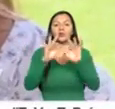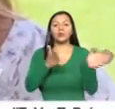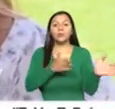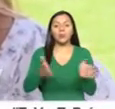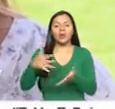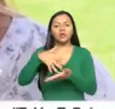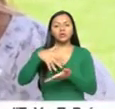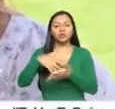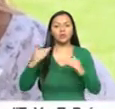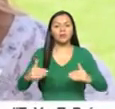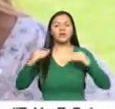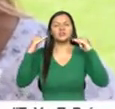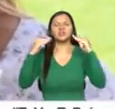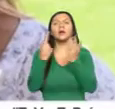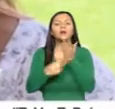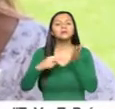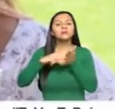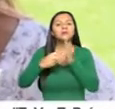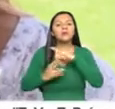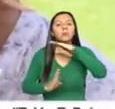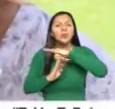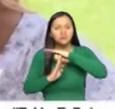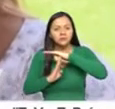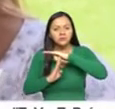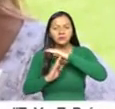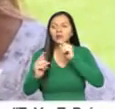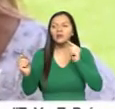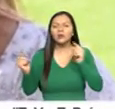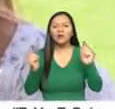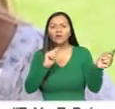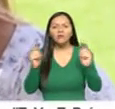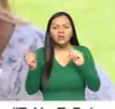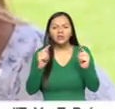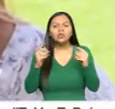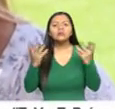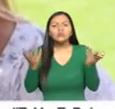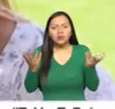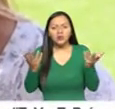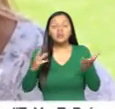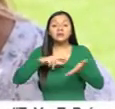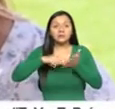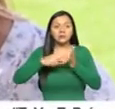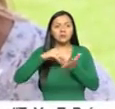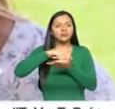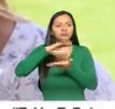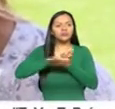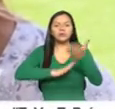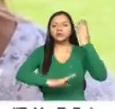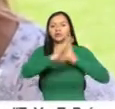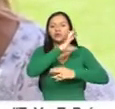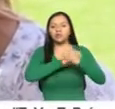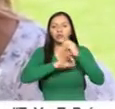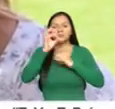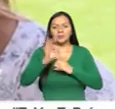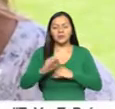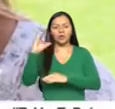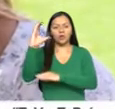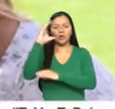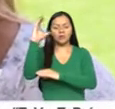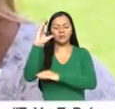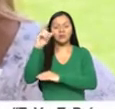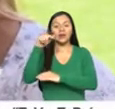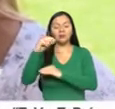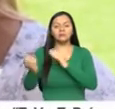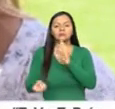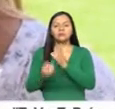porque enfrenta un momento muy especial en la historia nacional en el cual es necesario que